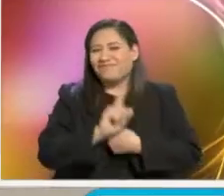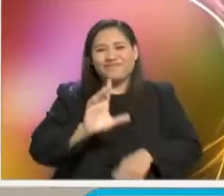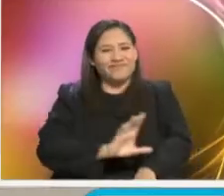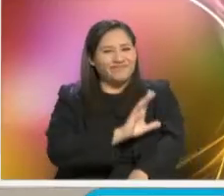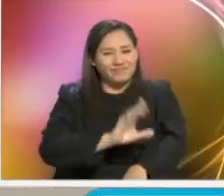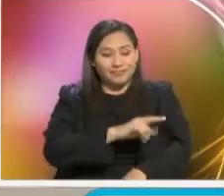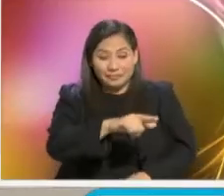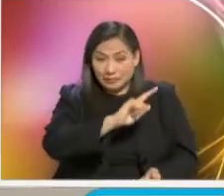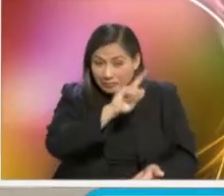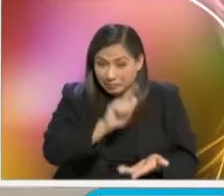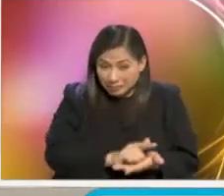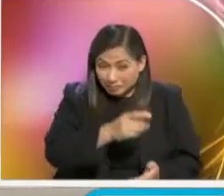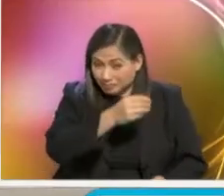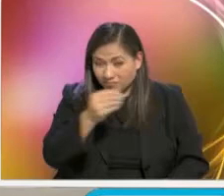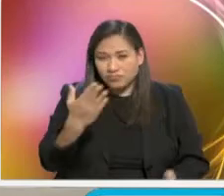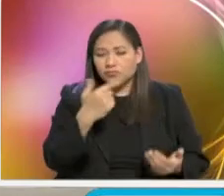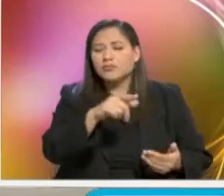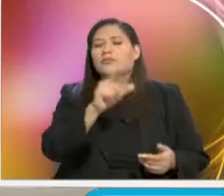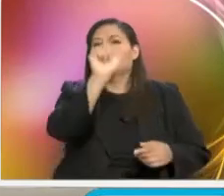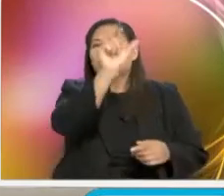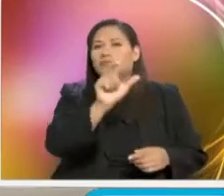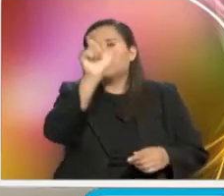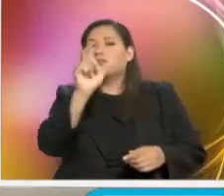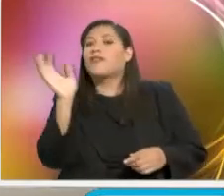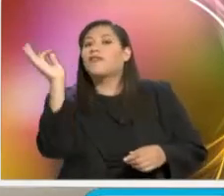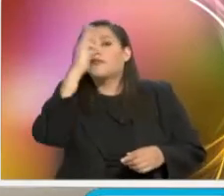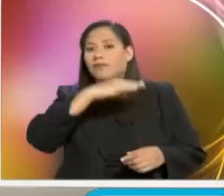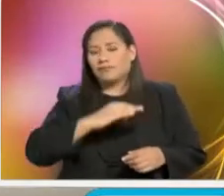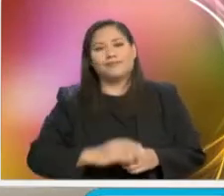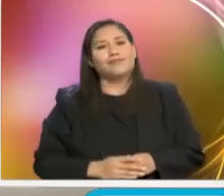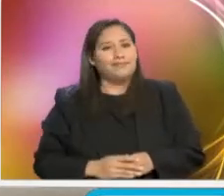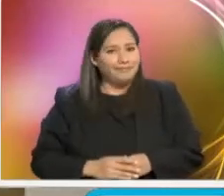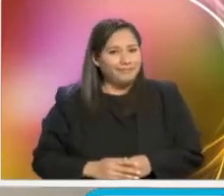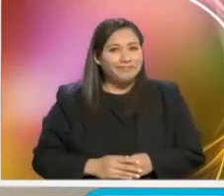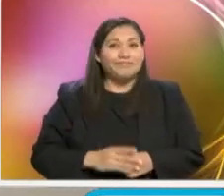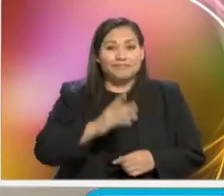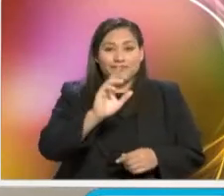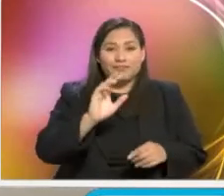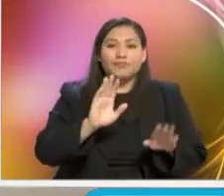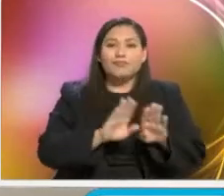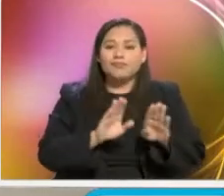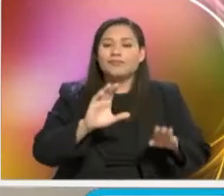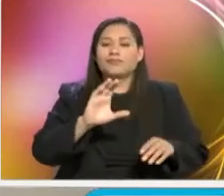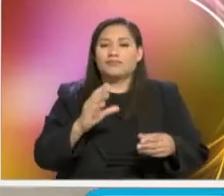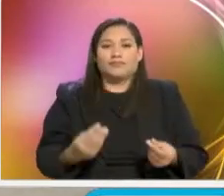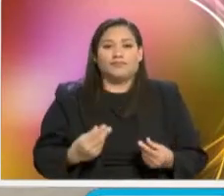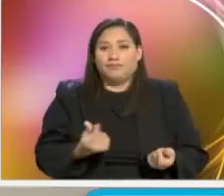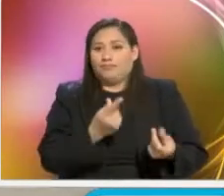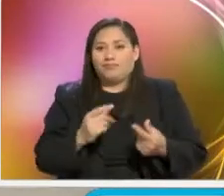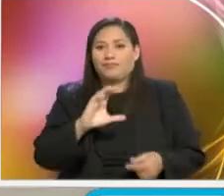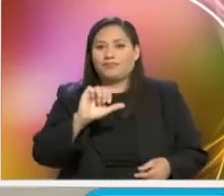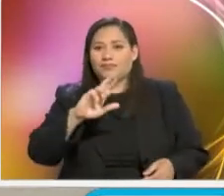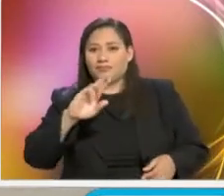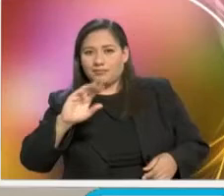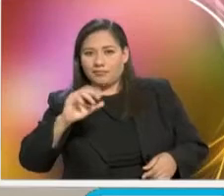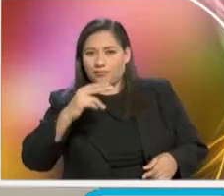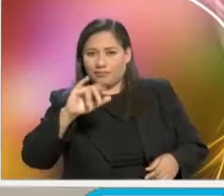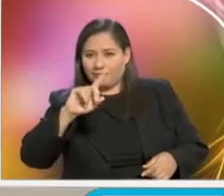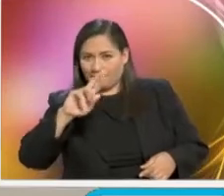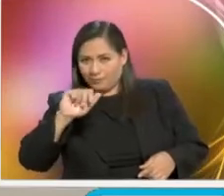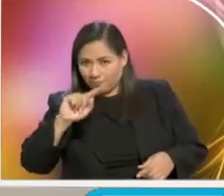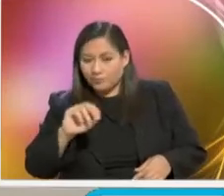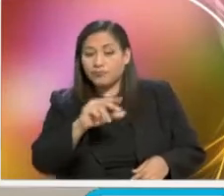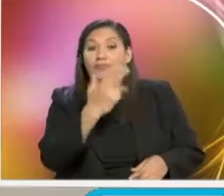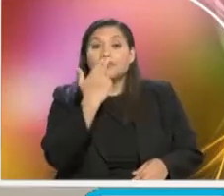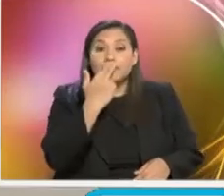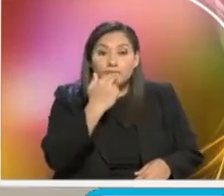muy legislado esta situación de exactamente, o sea, los carbohidratos. Vamos a por qué buena pregunta. Los carbohidratos tú los